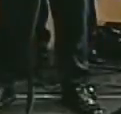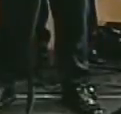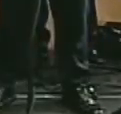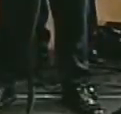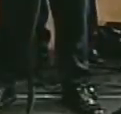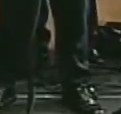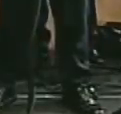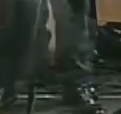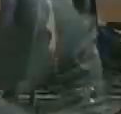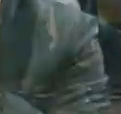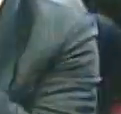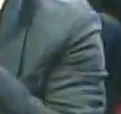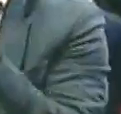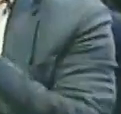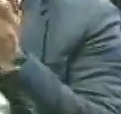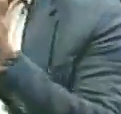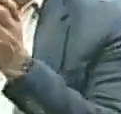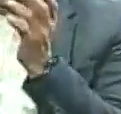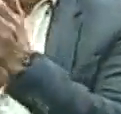Aplauso, que viva la Navidad.